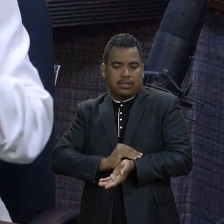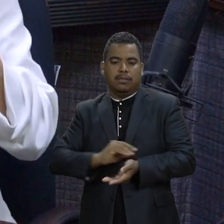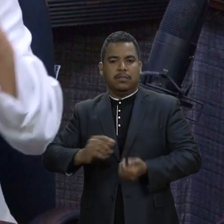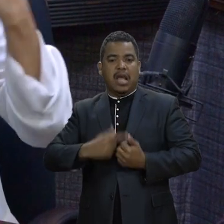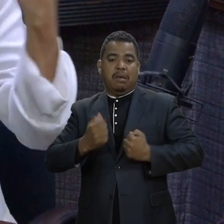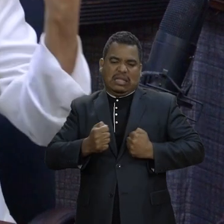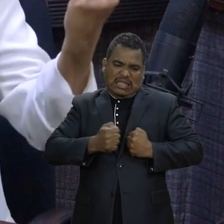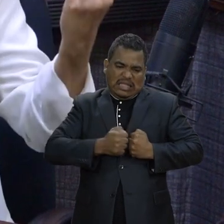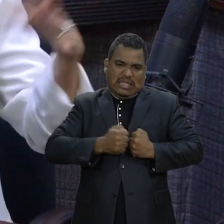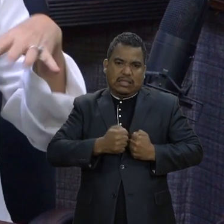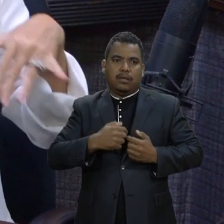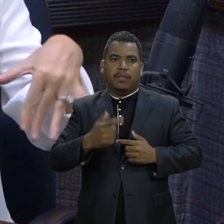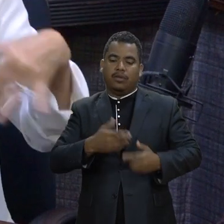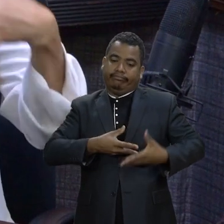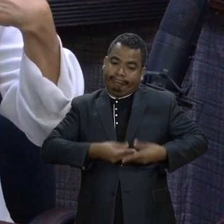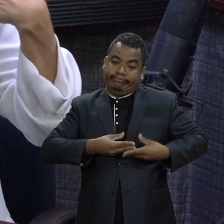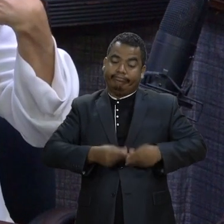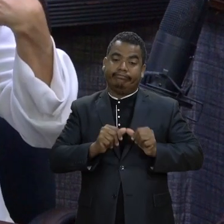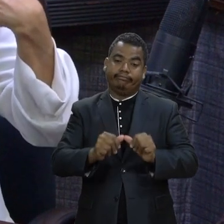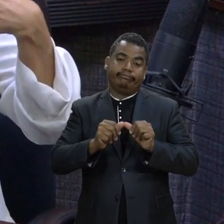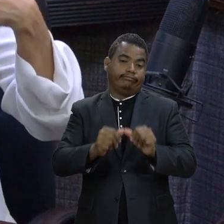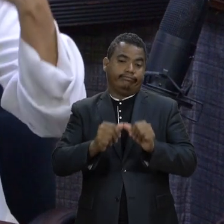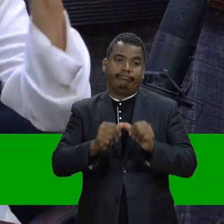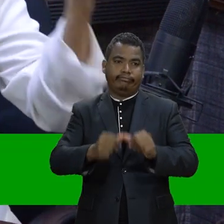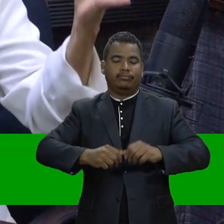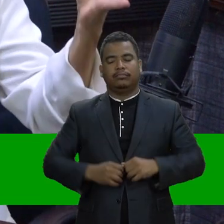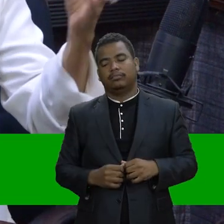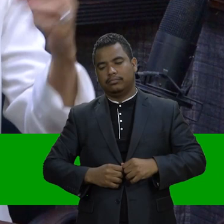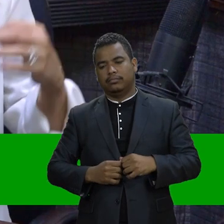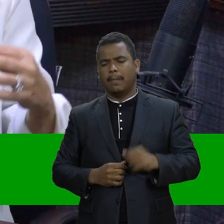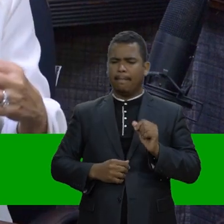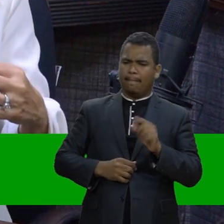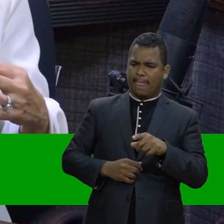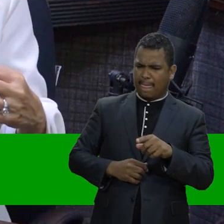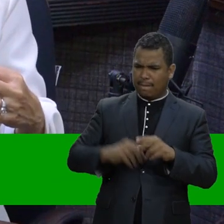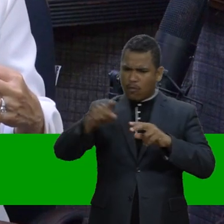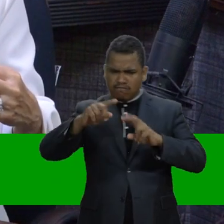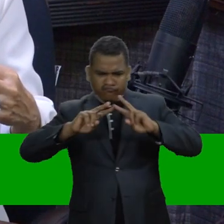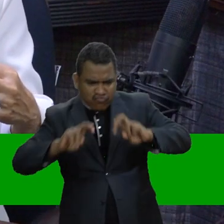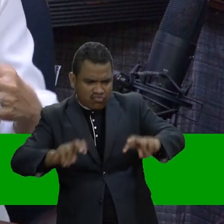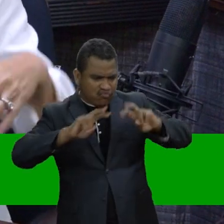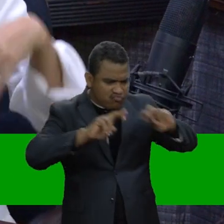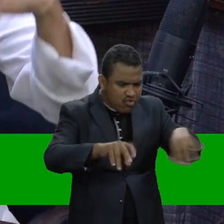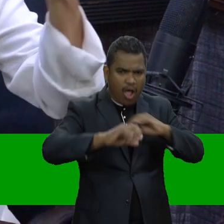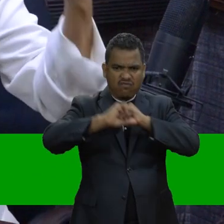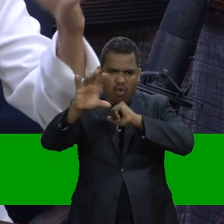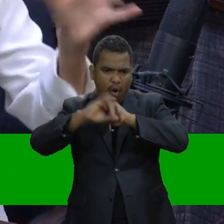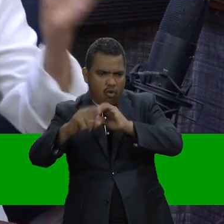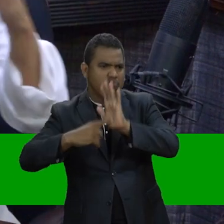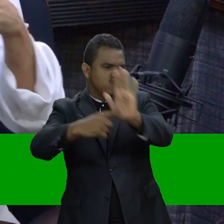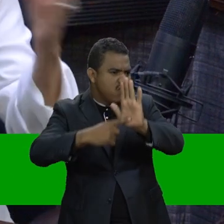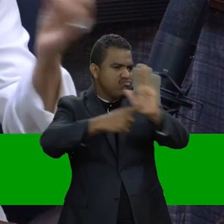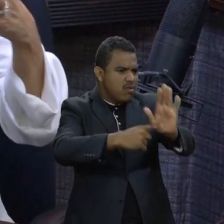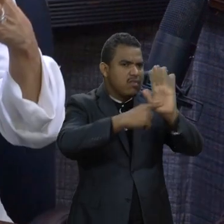ellos pueden, como decíamos ahorita, ellos pueden llamar a un banco, llamar a superintendencia, llamar a impuestos internos, y